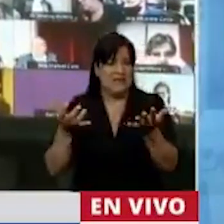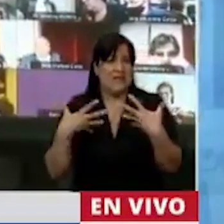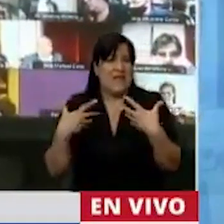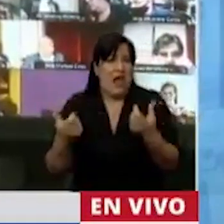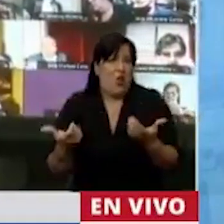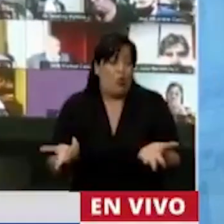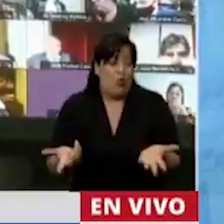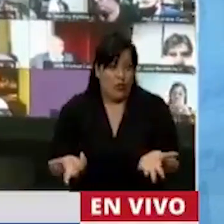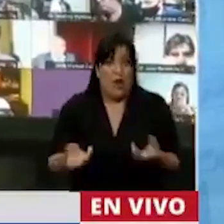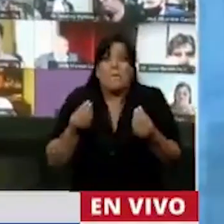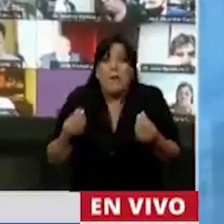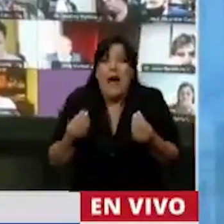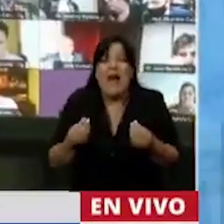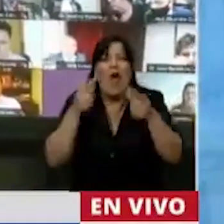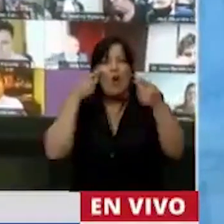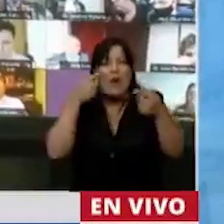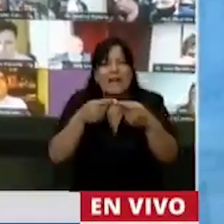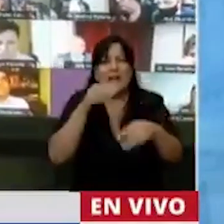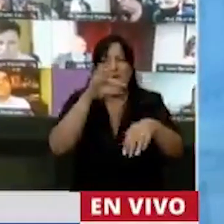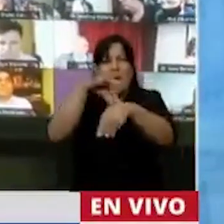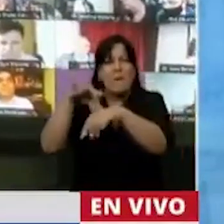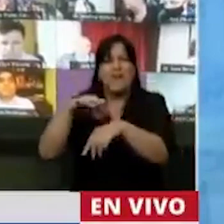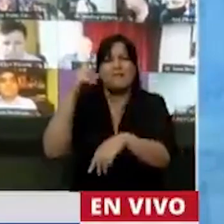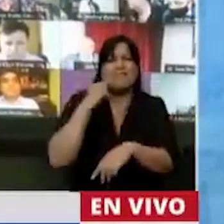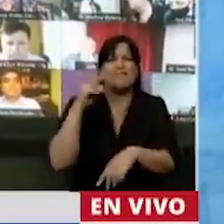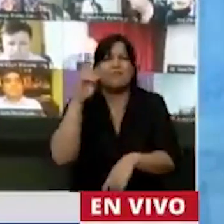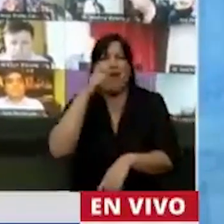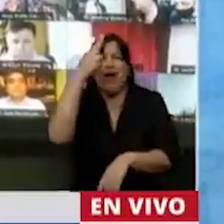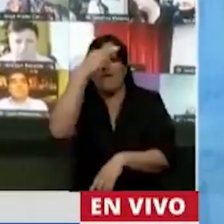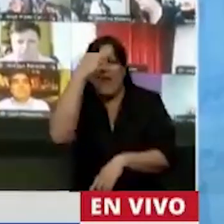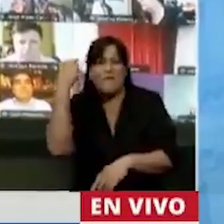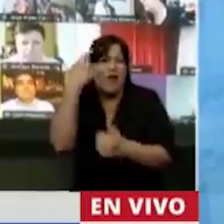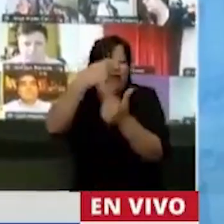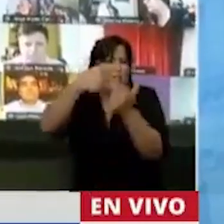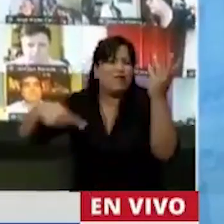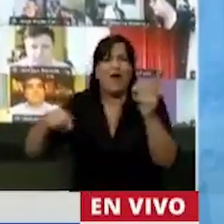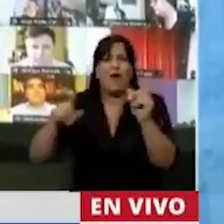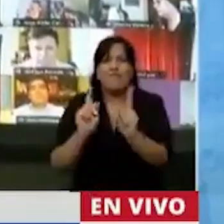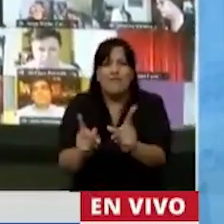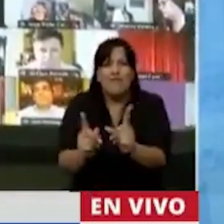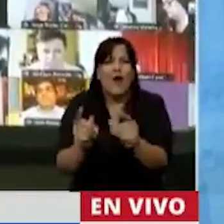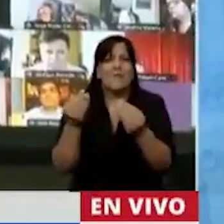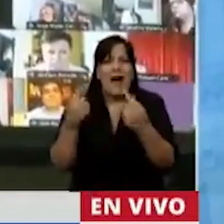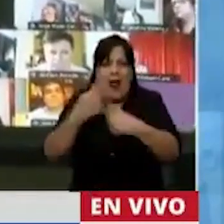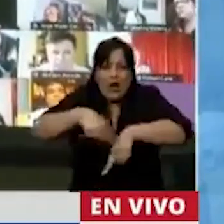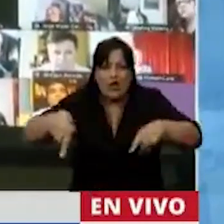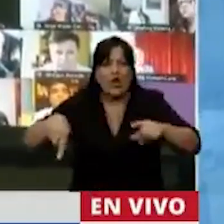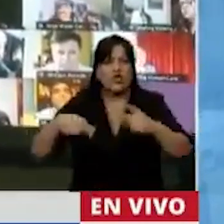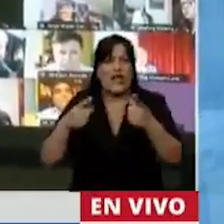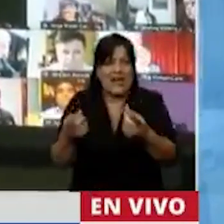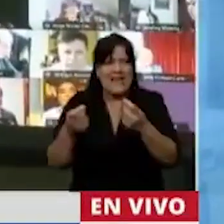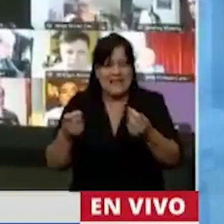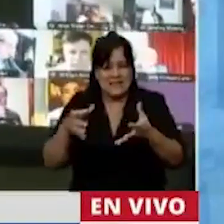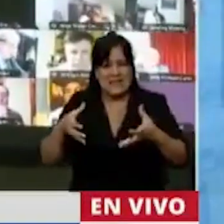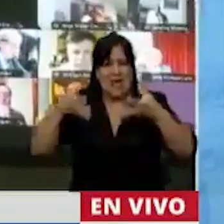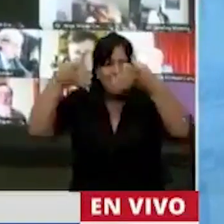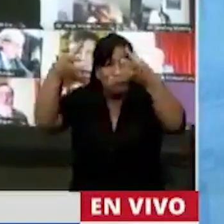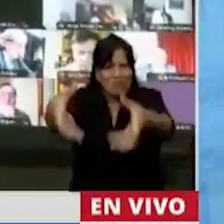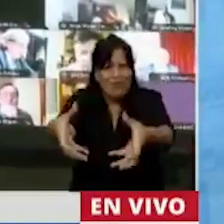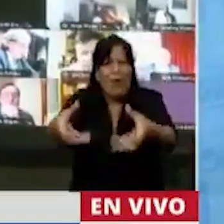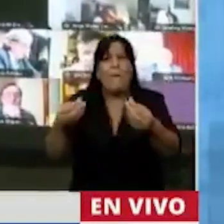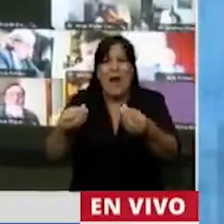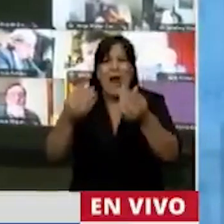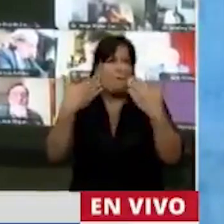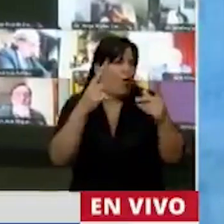para que los médicos, las médicas, los enfermeros sigan contando con todo el material necesario para